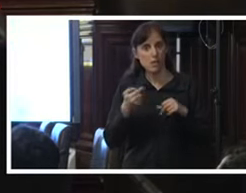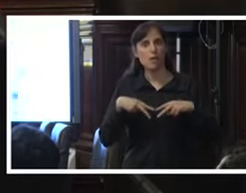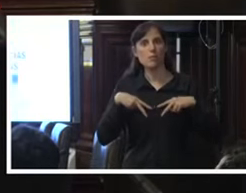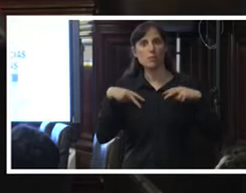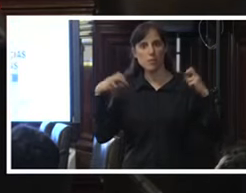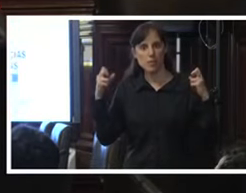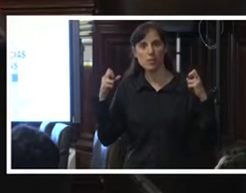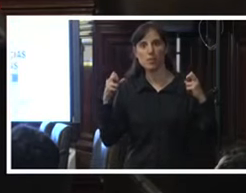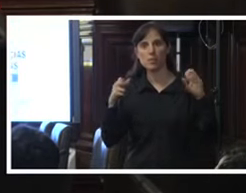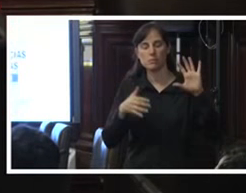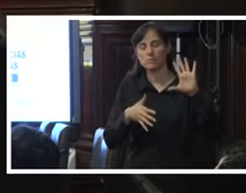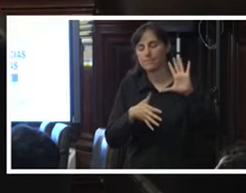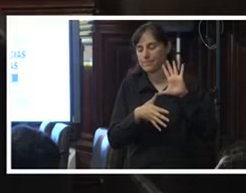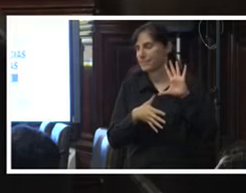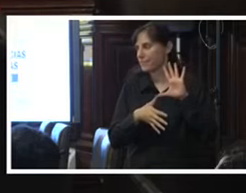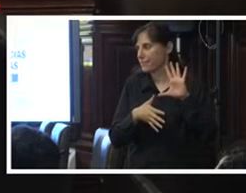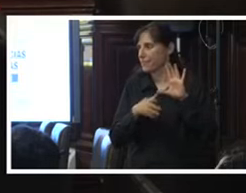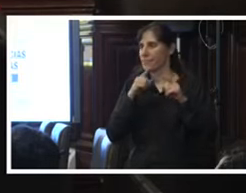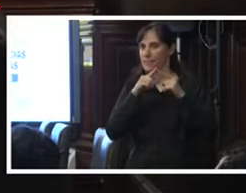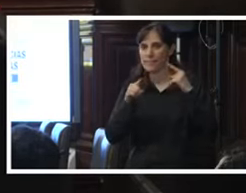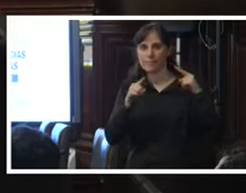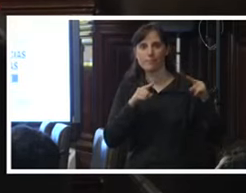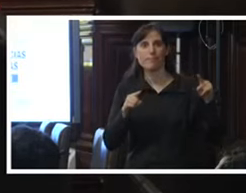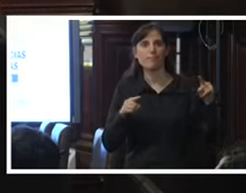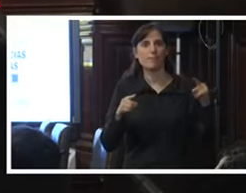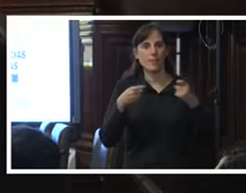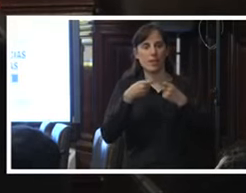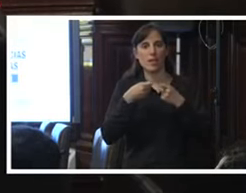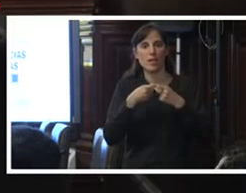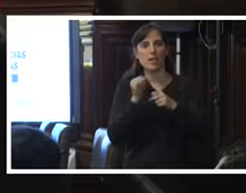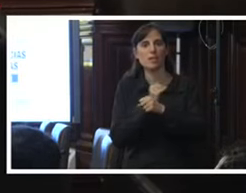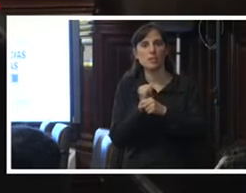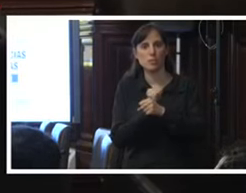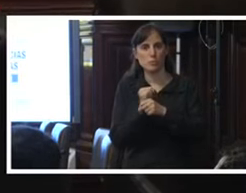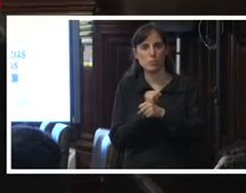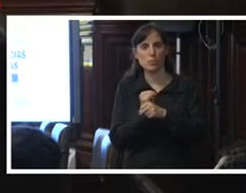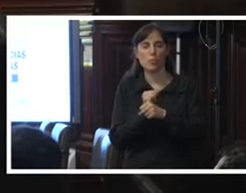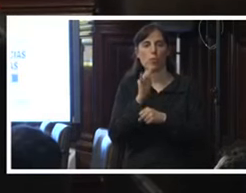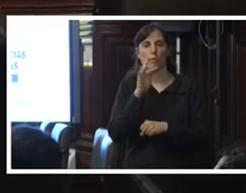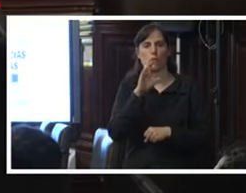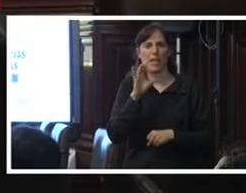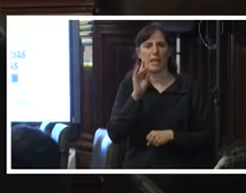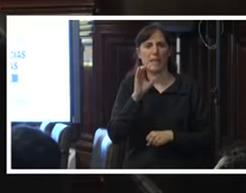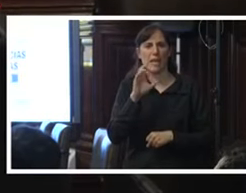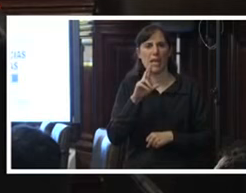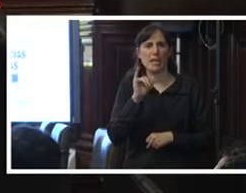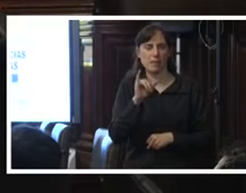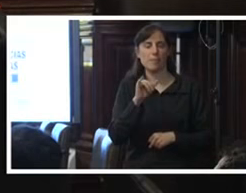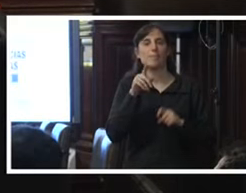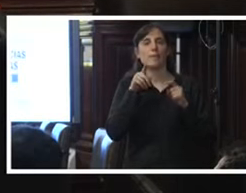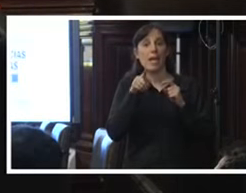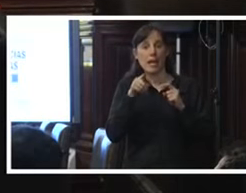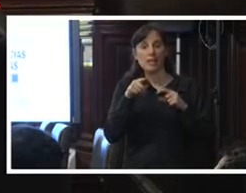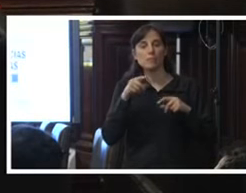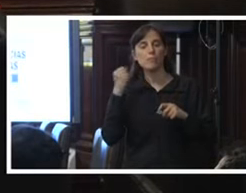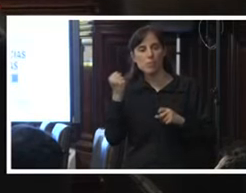de national el ebit y health education centre del instituto fenway es importante realizar una lectura en contexto